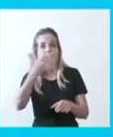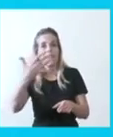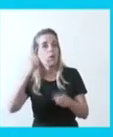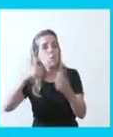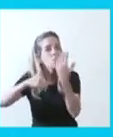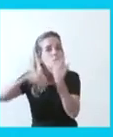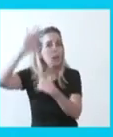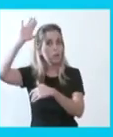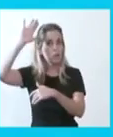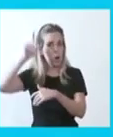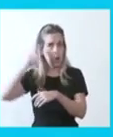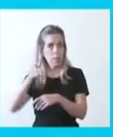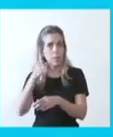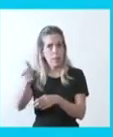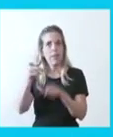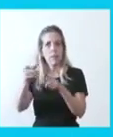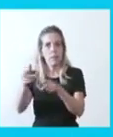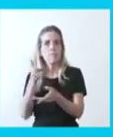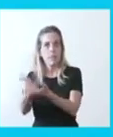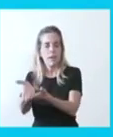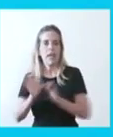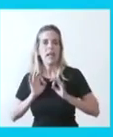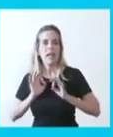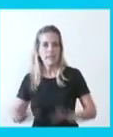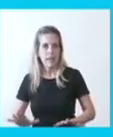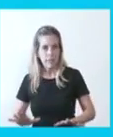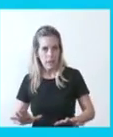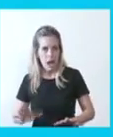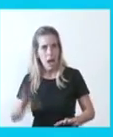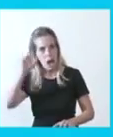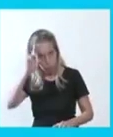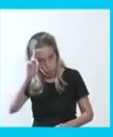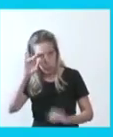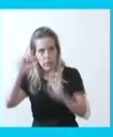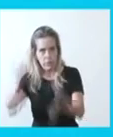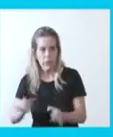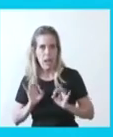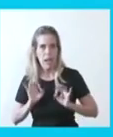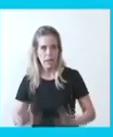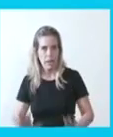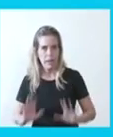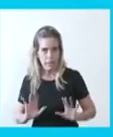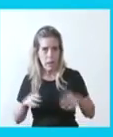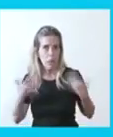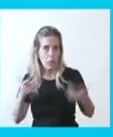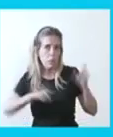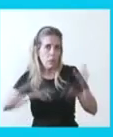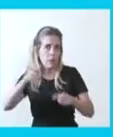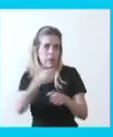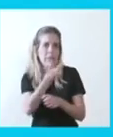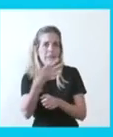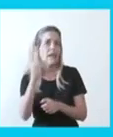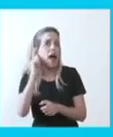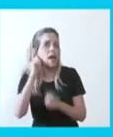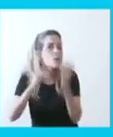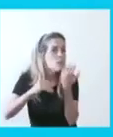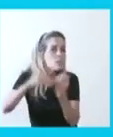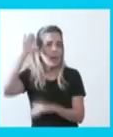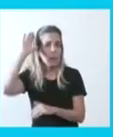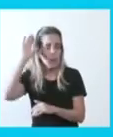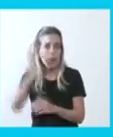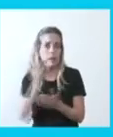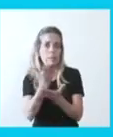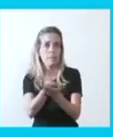es la edad que nosotros consideramos de mayor riesgo. Por lo tanto, a las personas de más de 65 años les vamos a